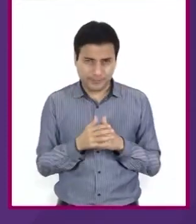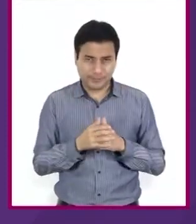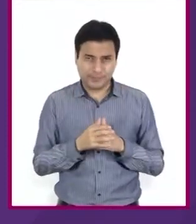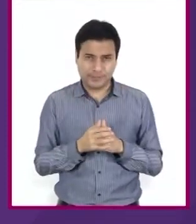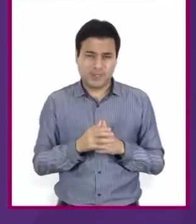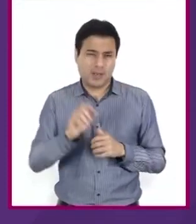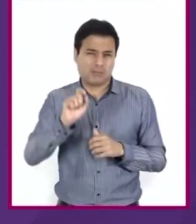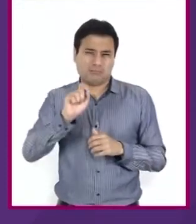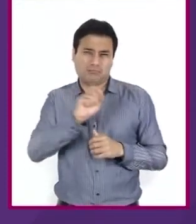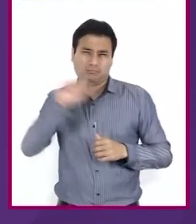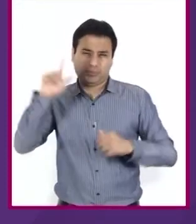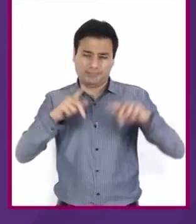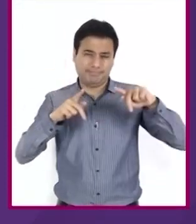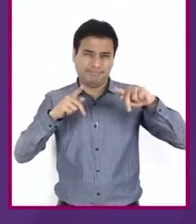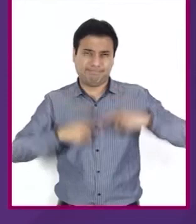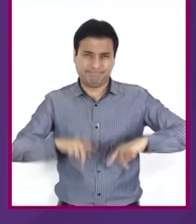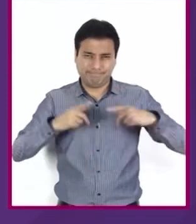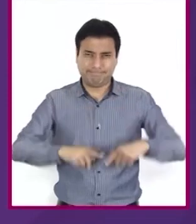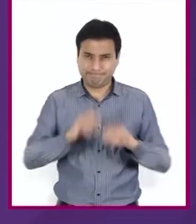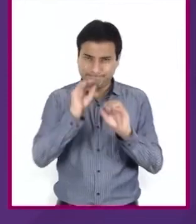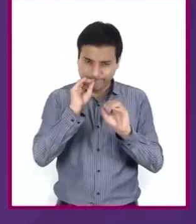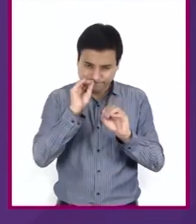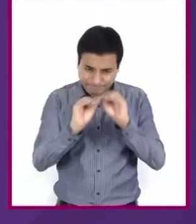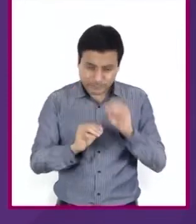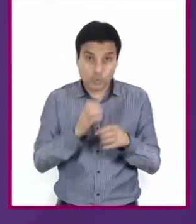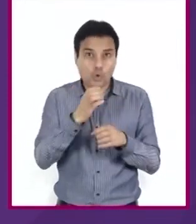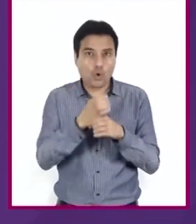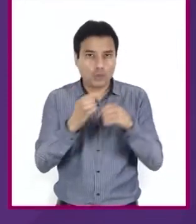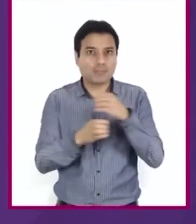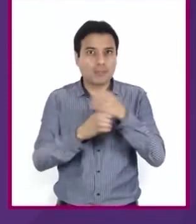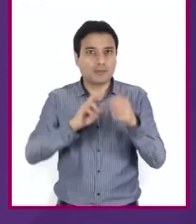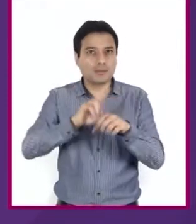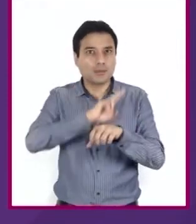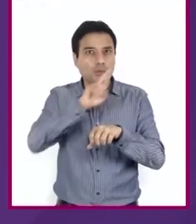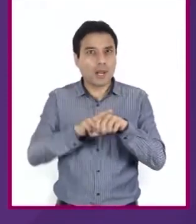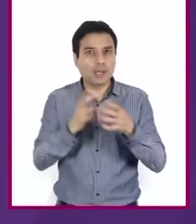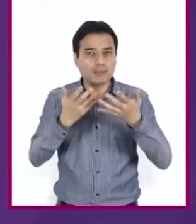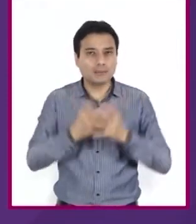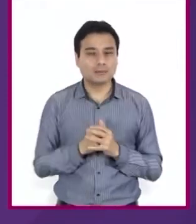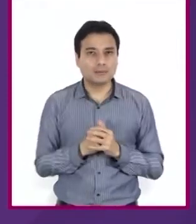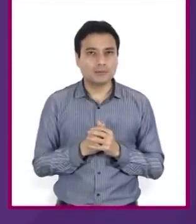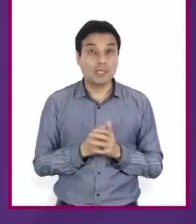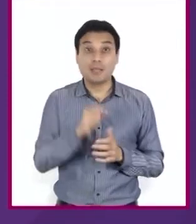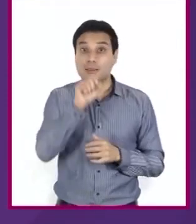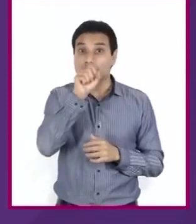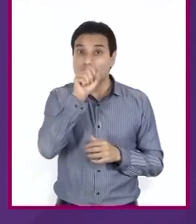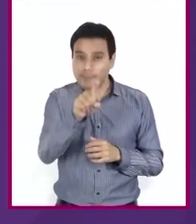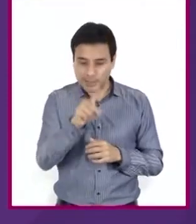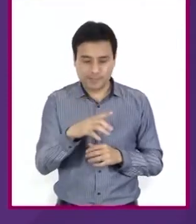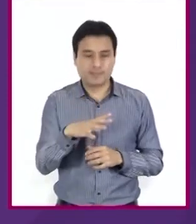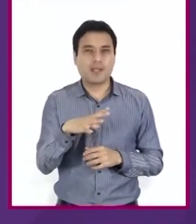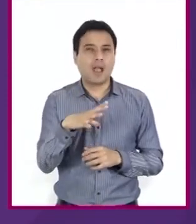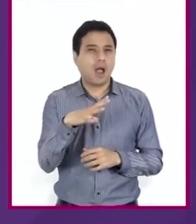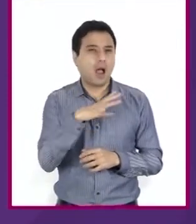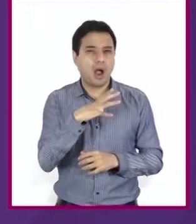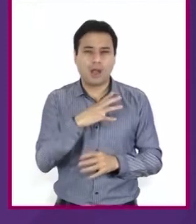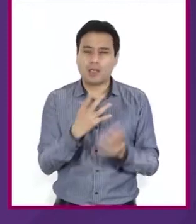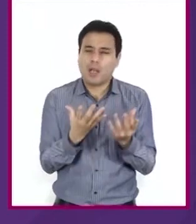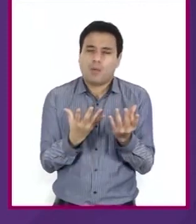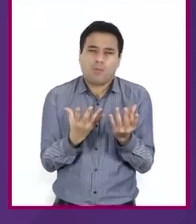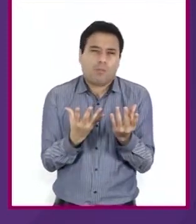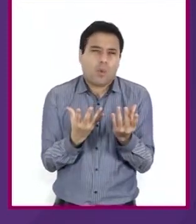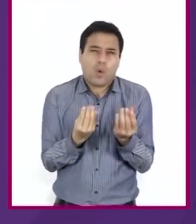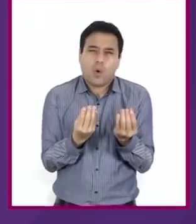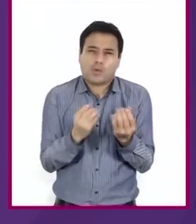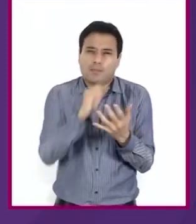de productos orgánicos se han elaborado en laboratorios. Además, se han sintetizado muchos compuestos